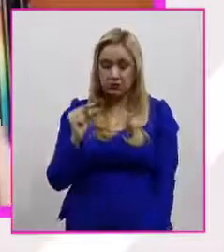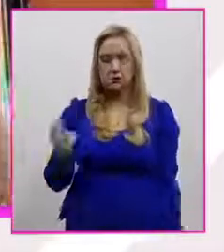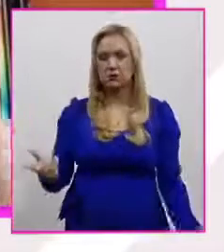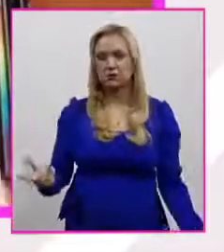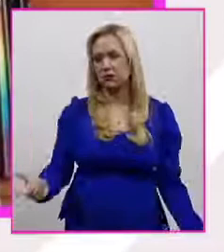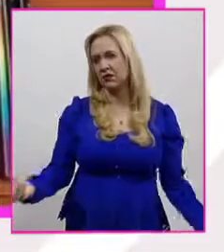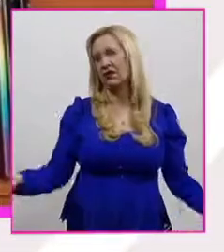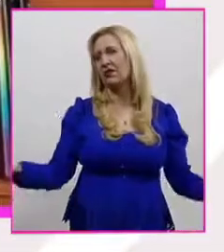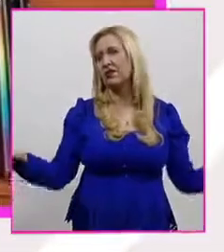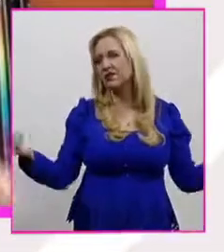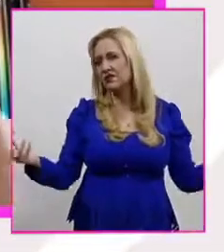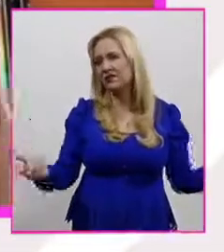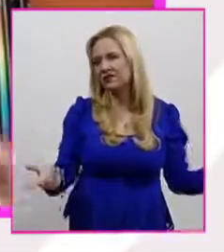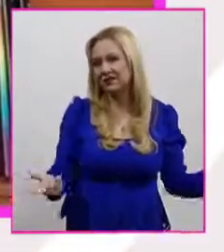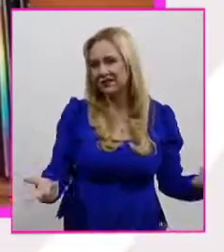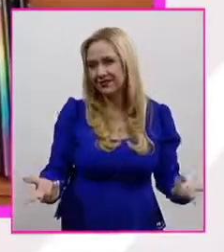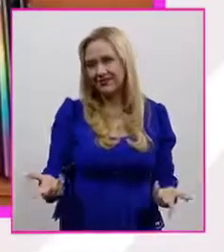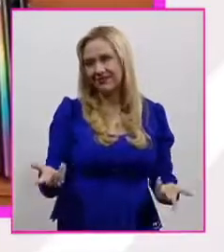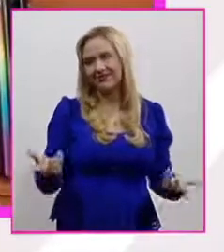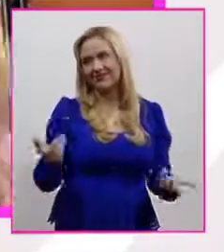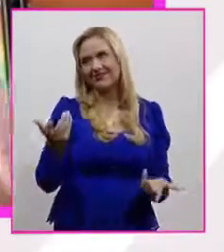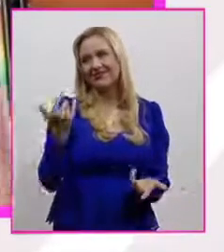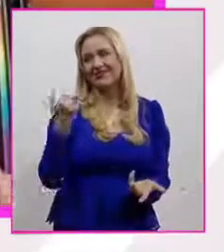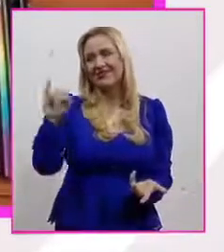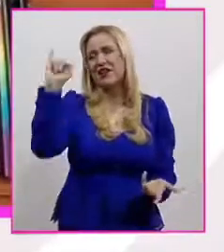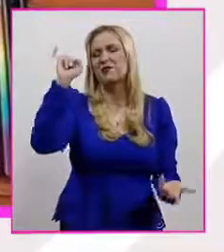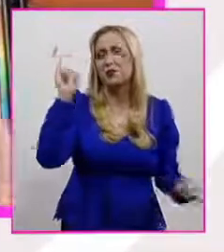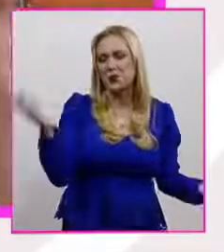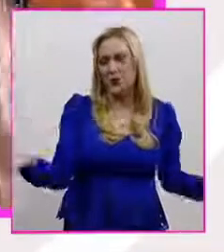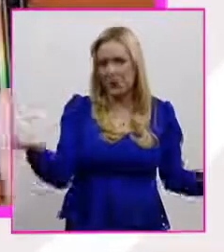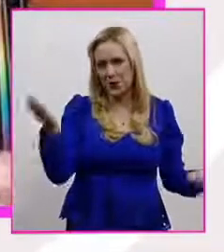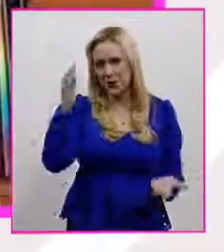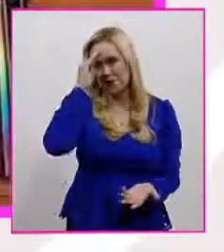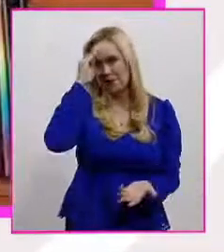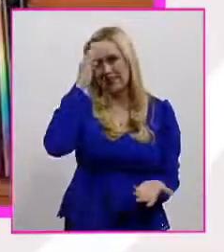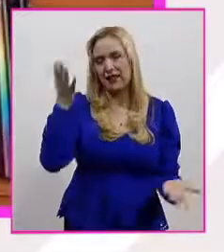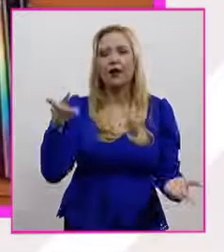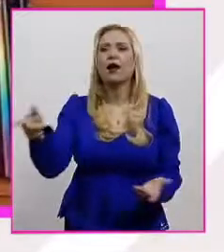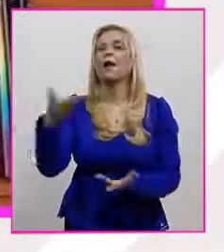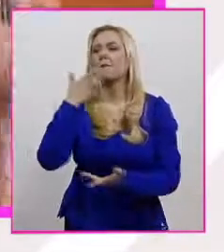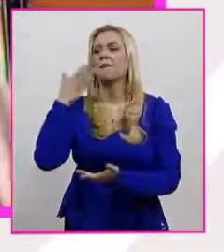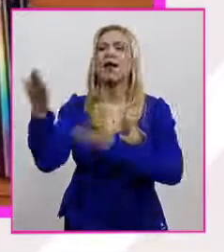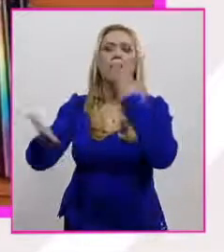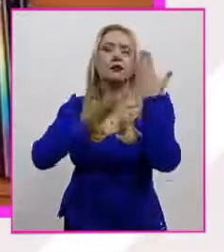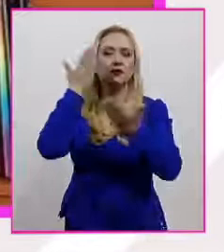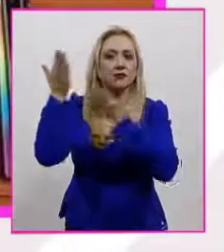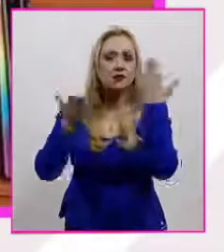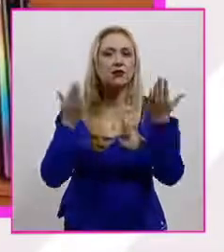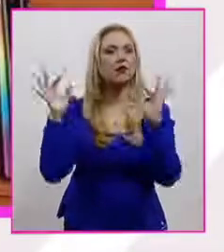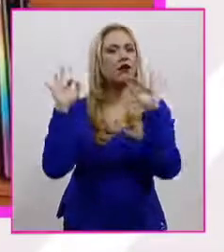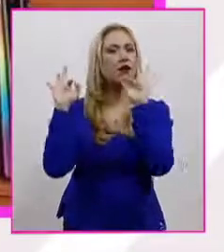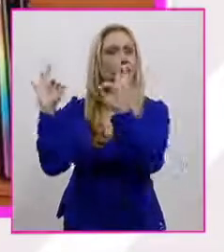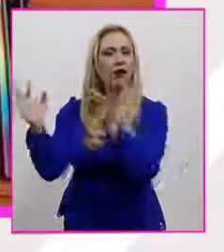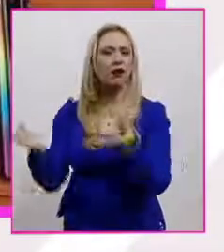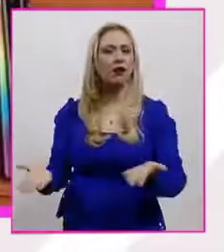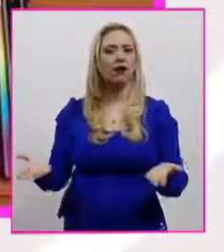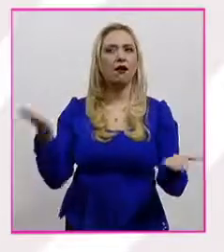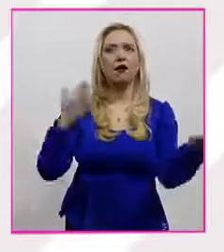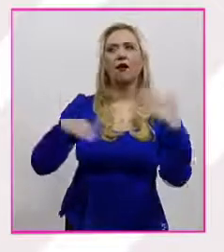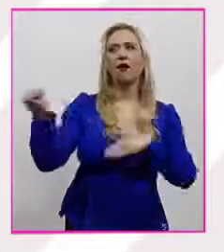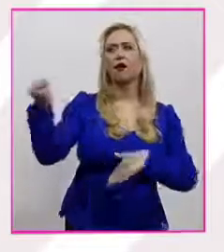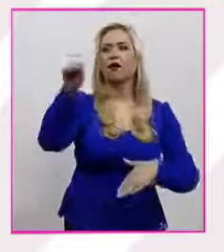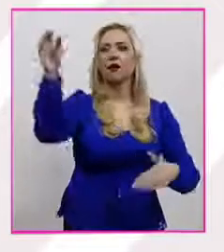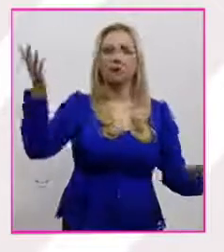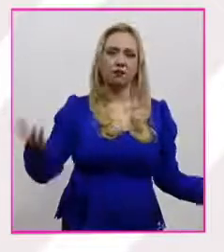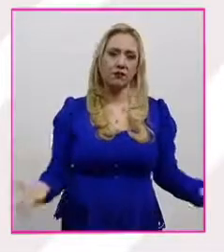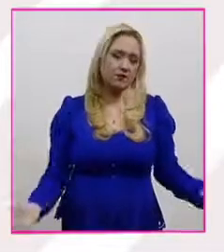que ver con estas cuestiones de acceso a la educación, acceso a un trabajo digno, movilidad social, etcétera. Ale,